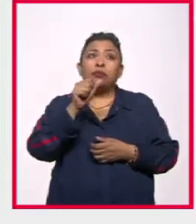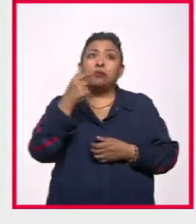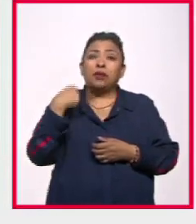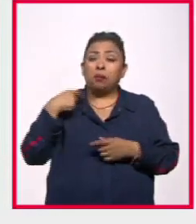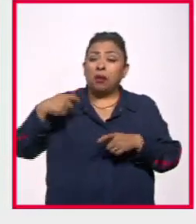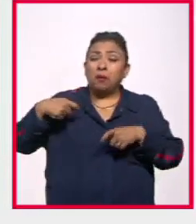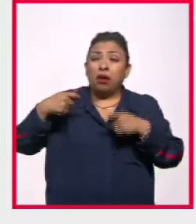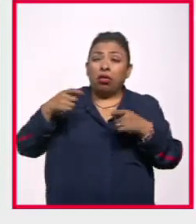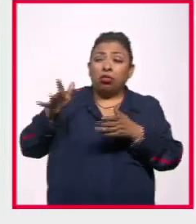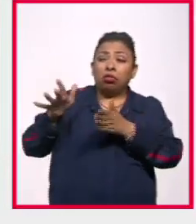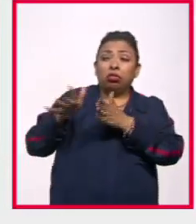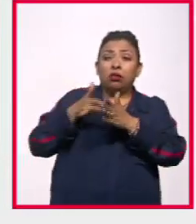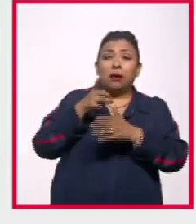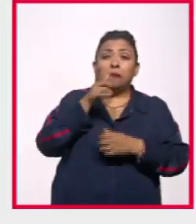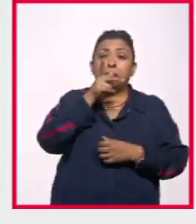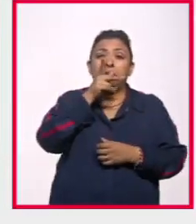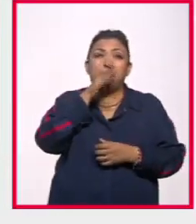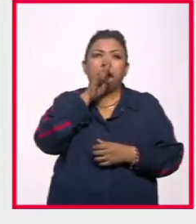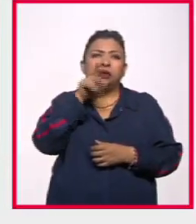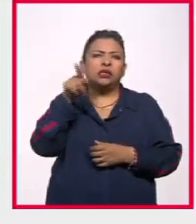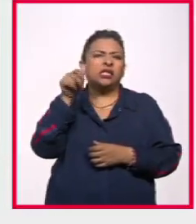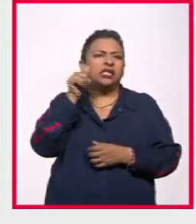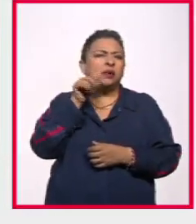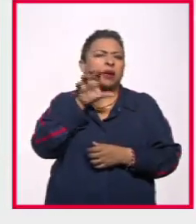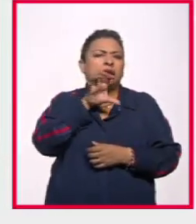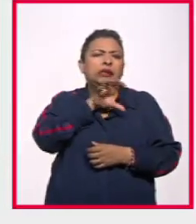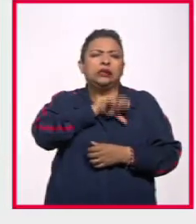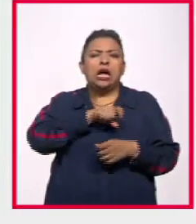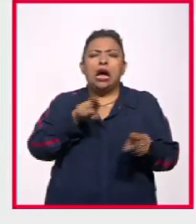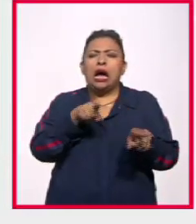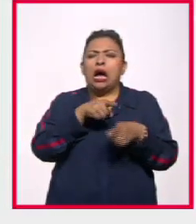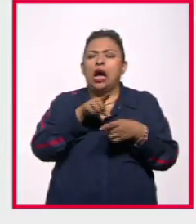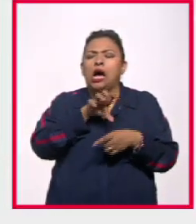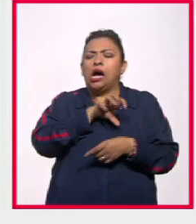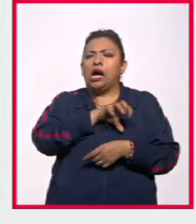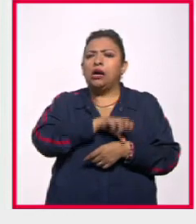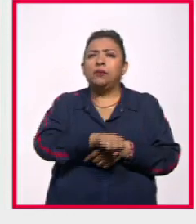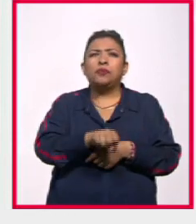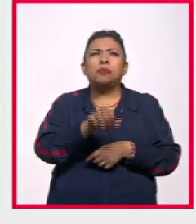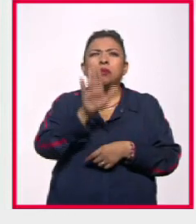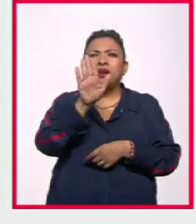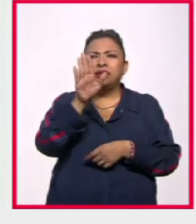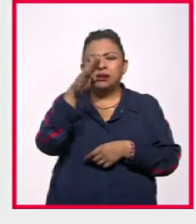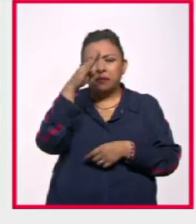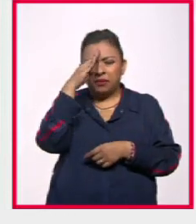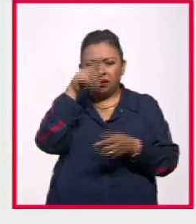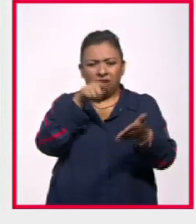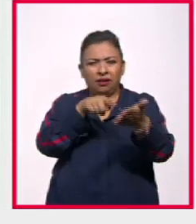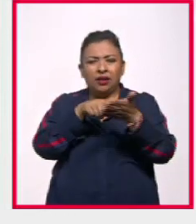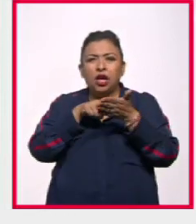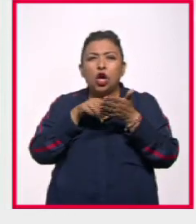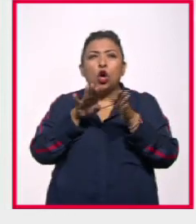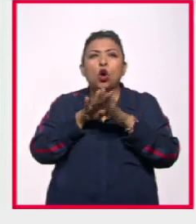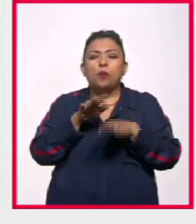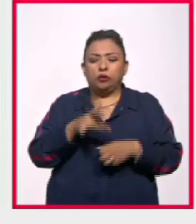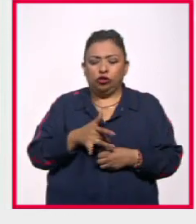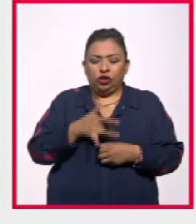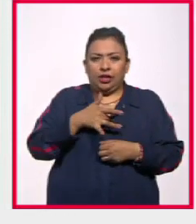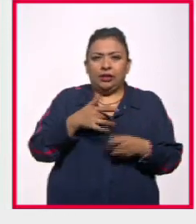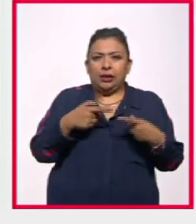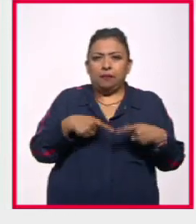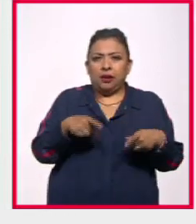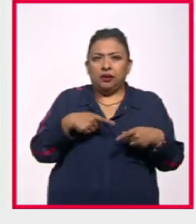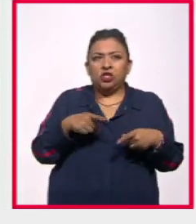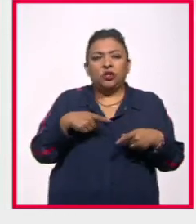musicales vienen de la influencia de mis padres, porque ellos siempre fueron muy melómanos. Es como una especie de reflejo de lo que siente una persona